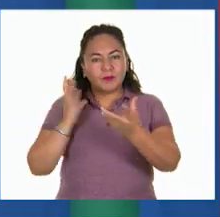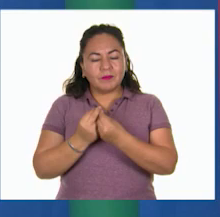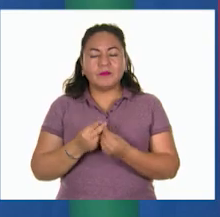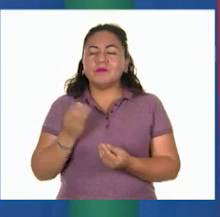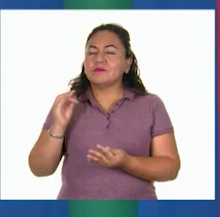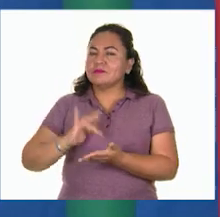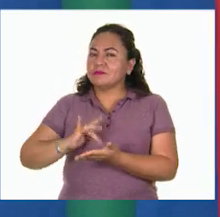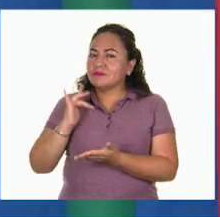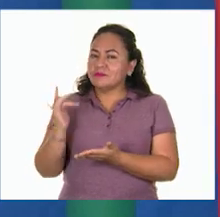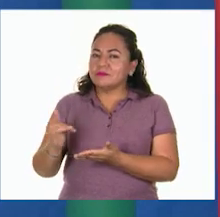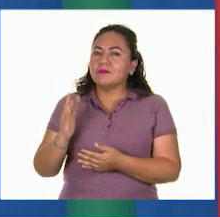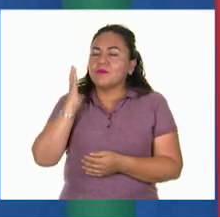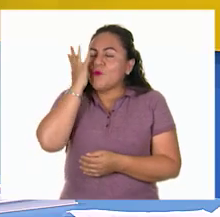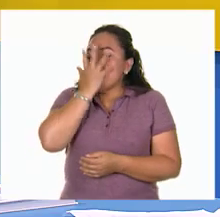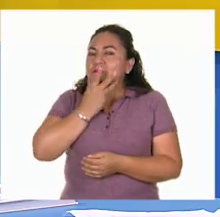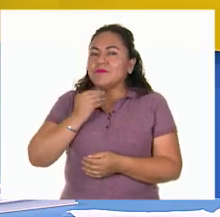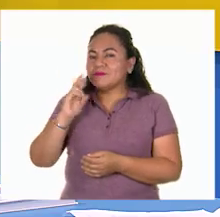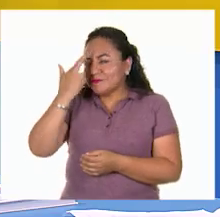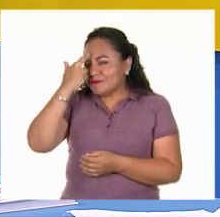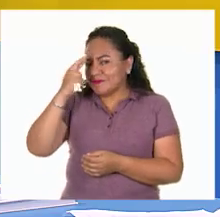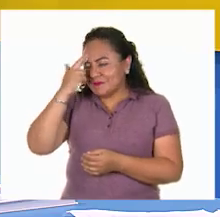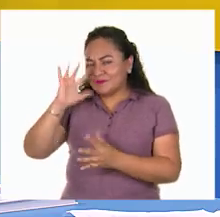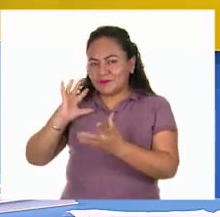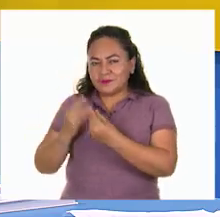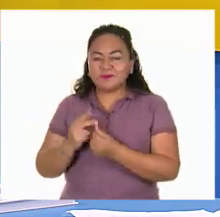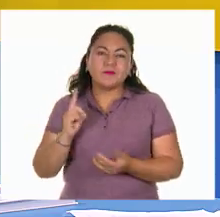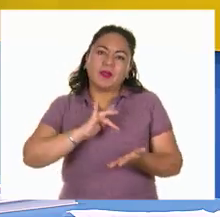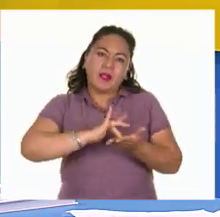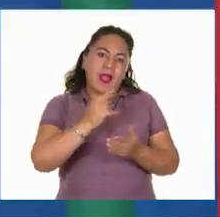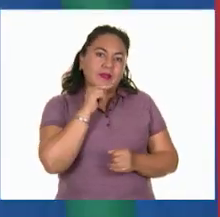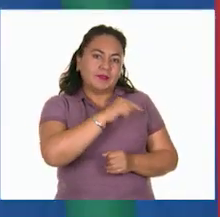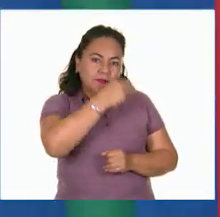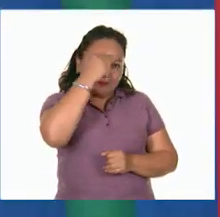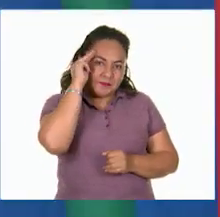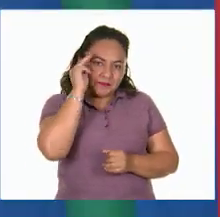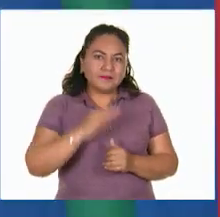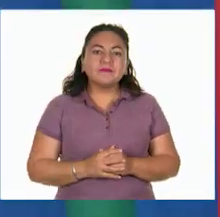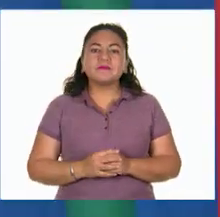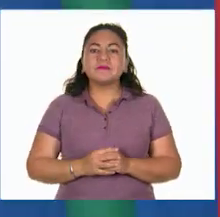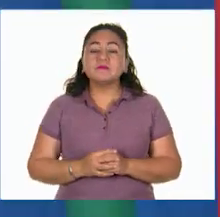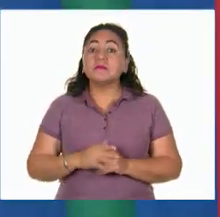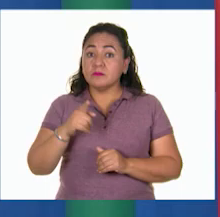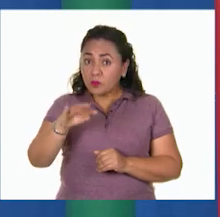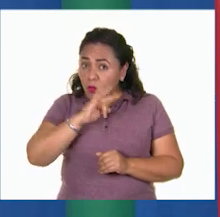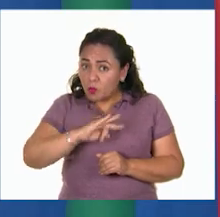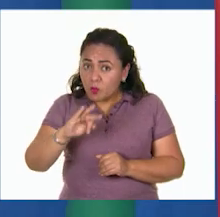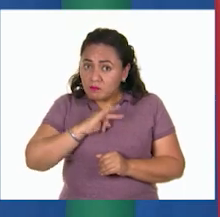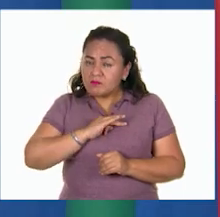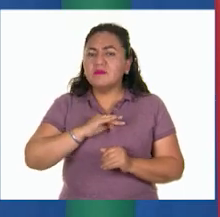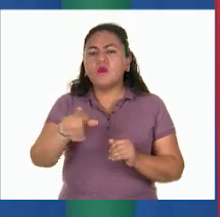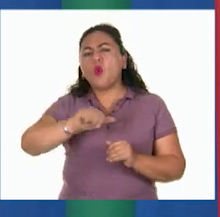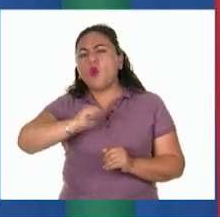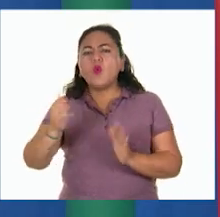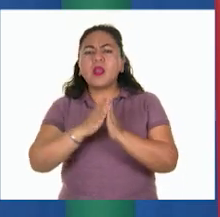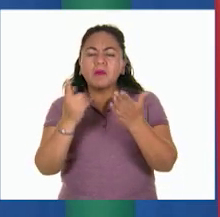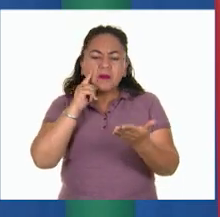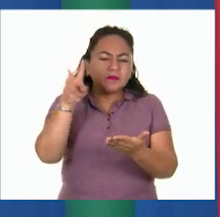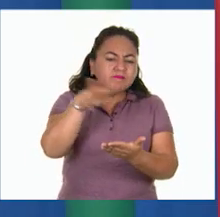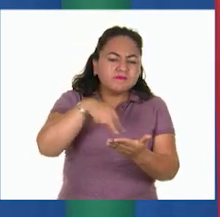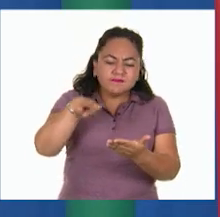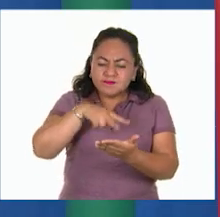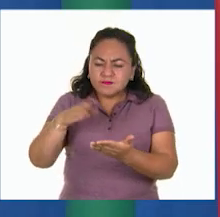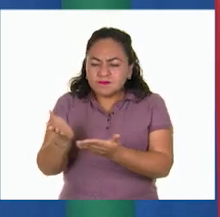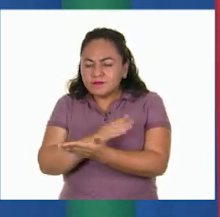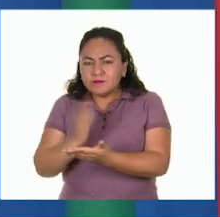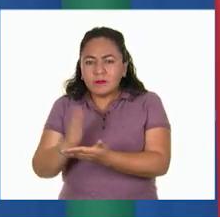sesión de repaso tan bonita. No, al contrario, gracias a ti, María. Si te es posible, consulta otros libros y comenta el